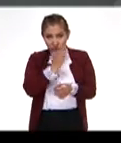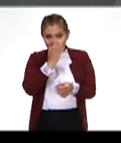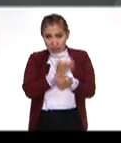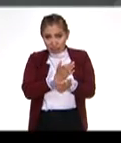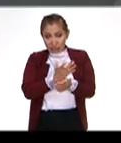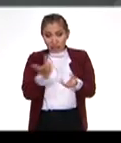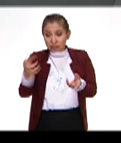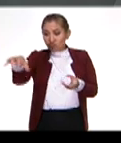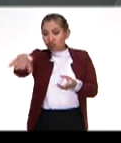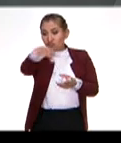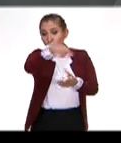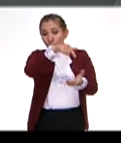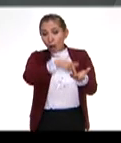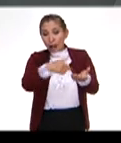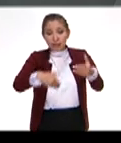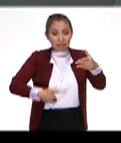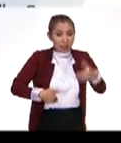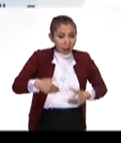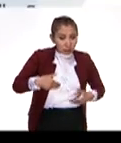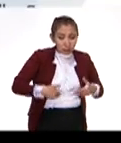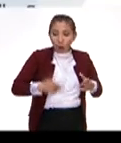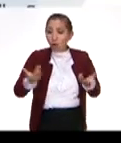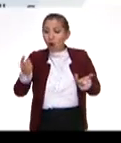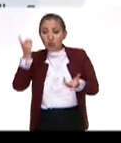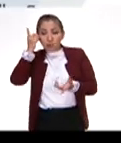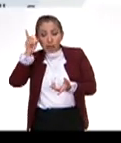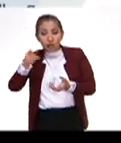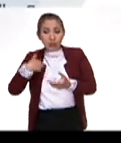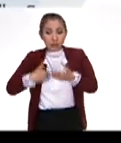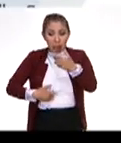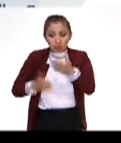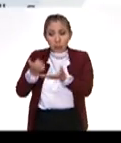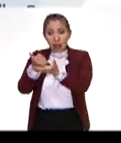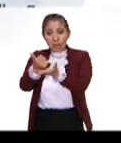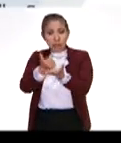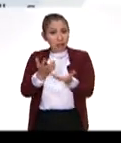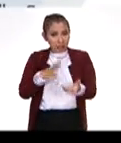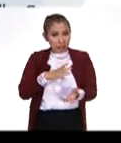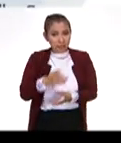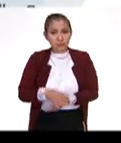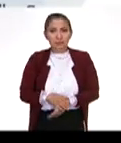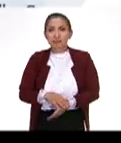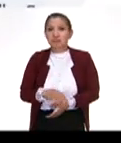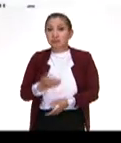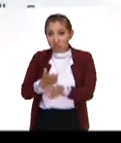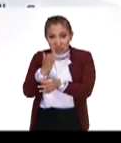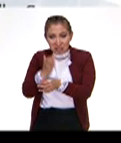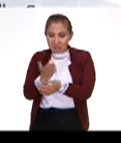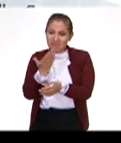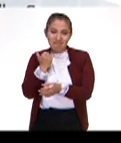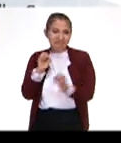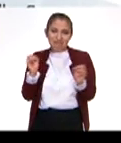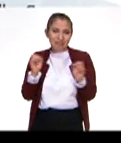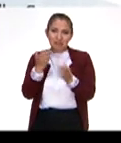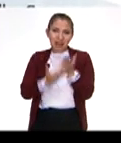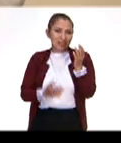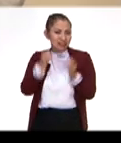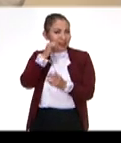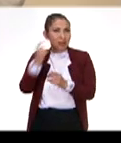suficientes foros teatrales, suficientes empresarios interesados en el teatro? Nunca va a ser suficiente